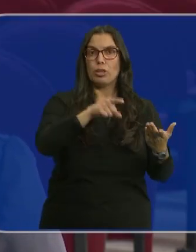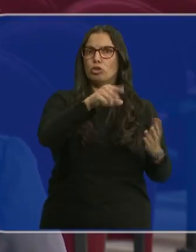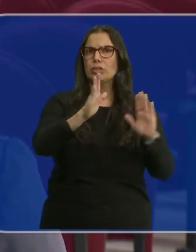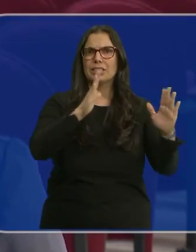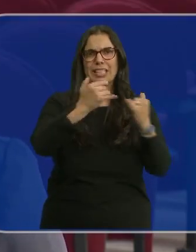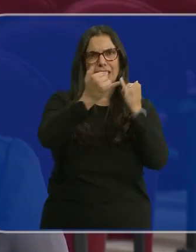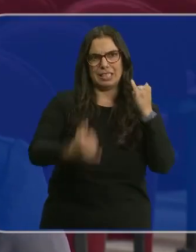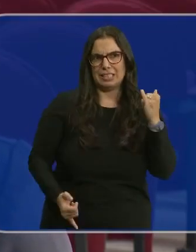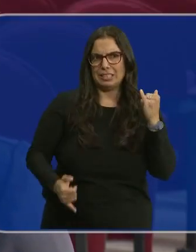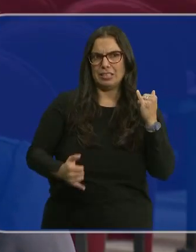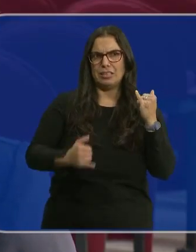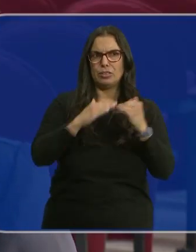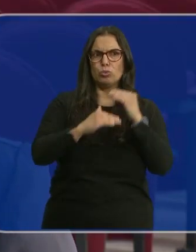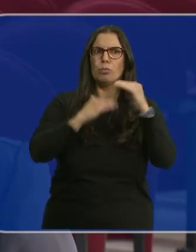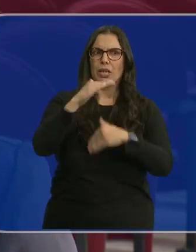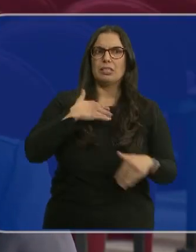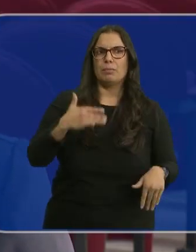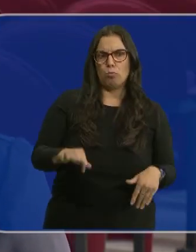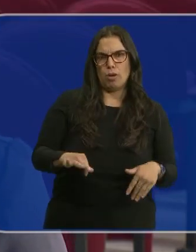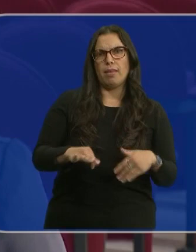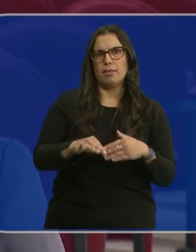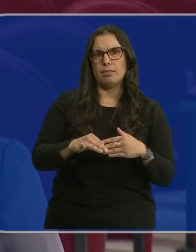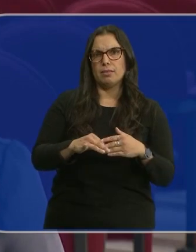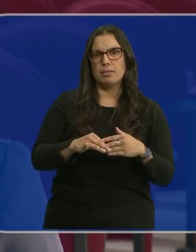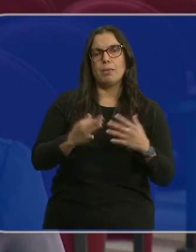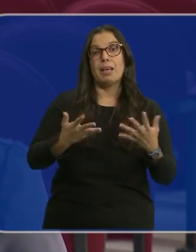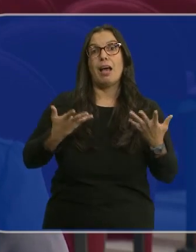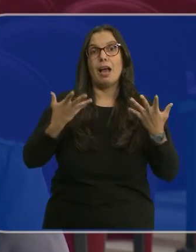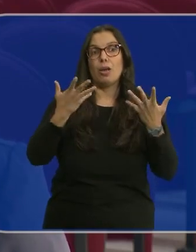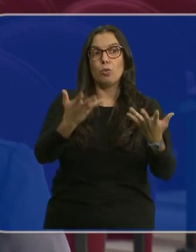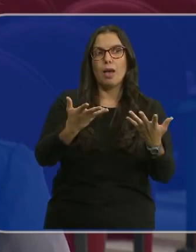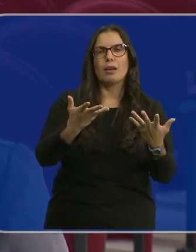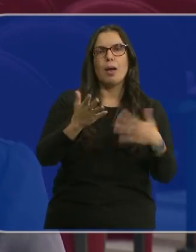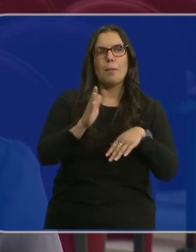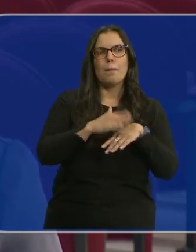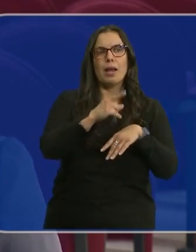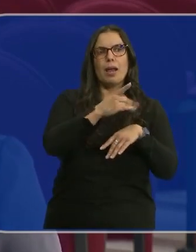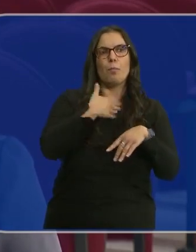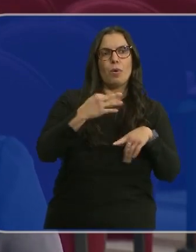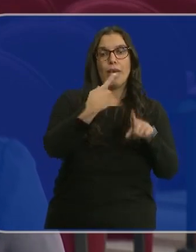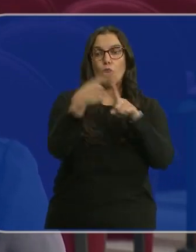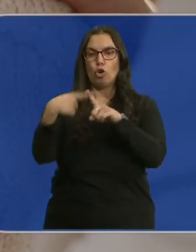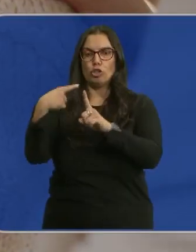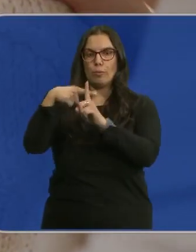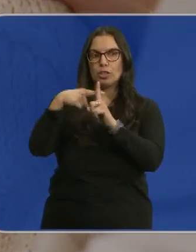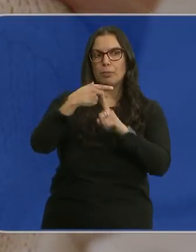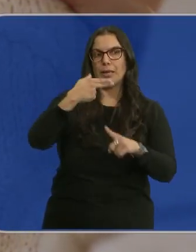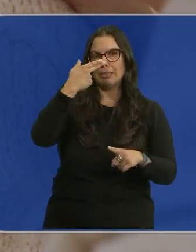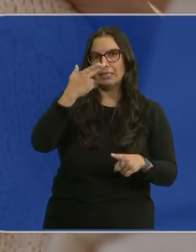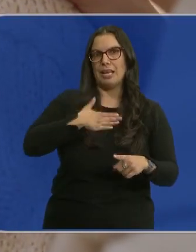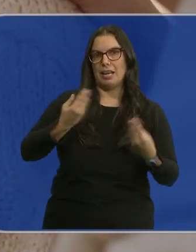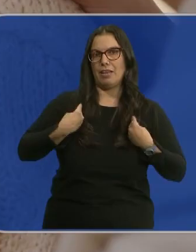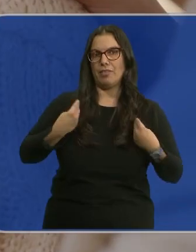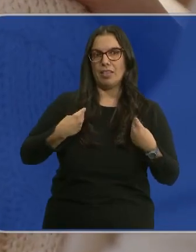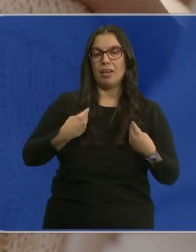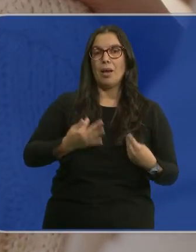crisis, que la crisis se pasa y ayudarla a engancharse a las cosas que le importan en la vida. Y